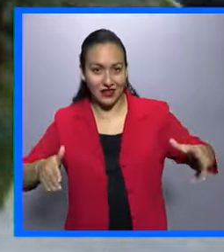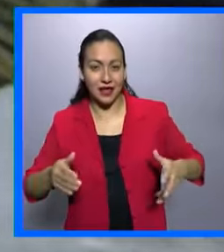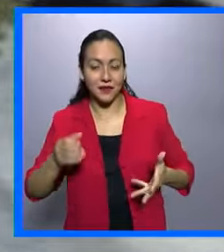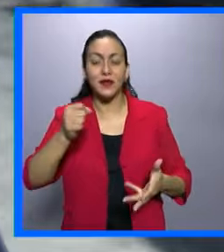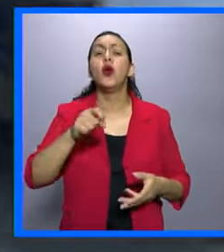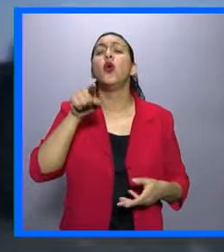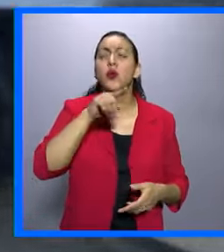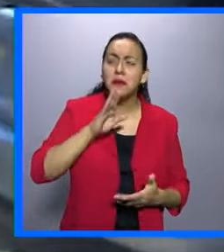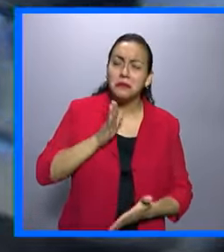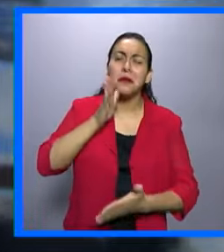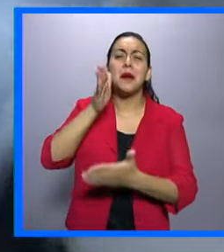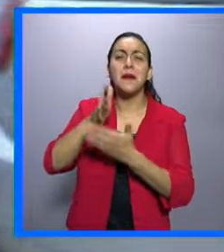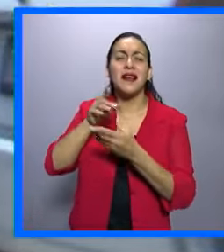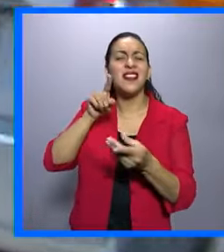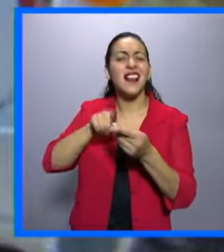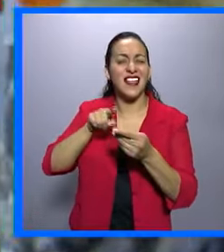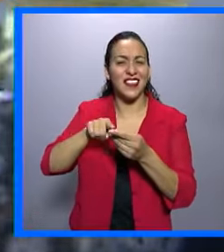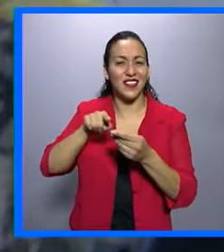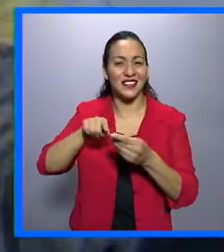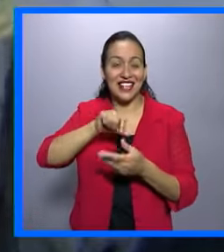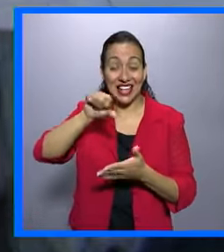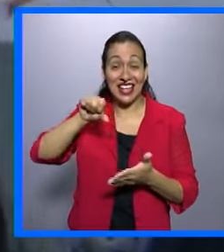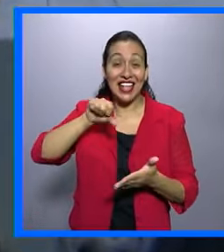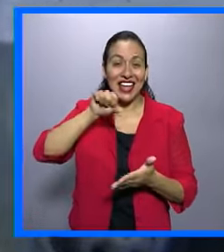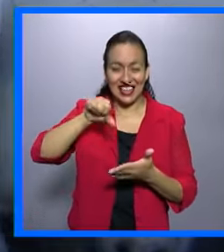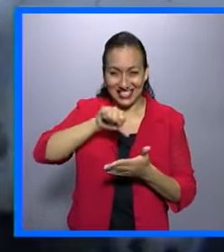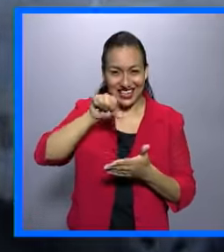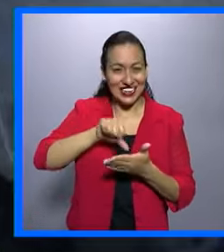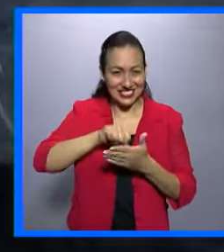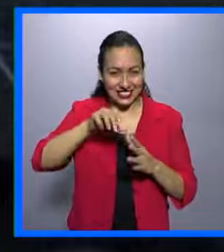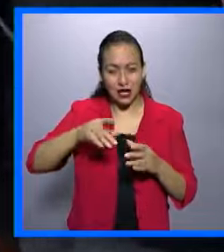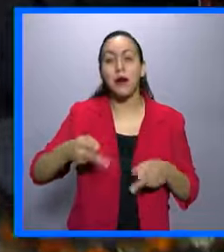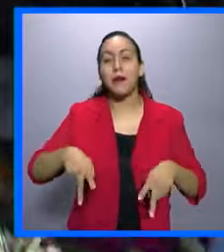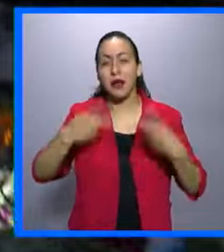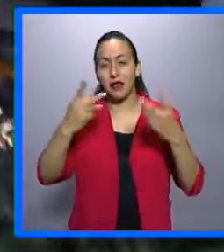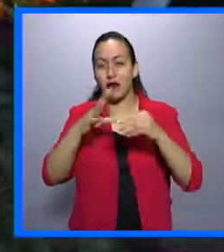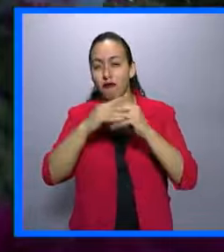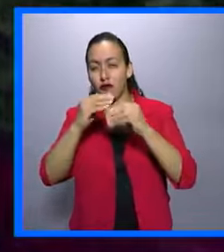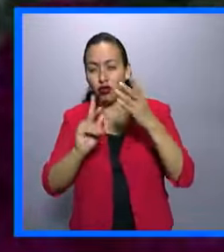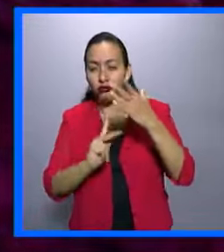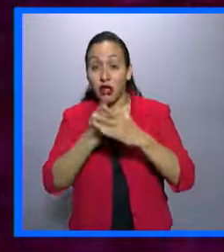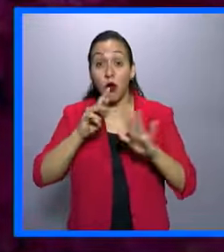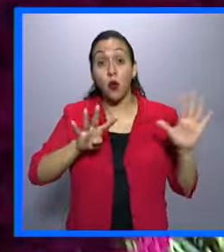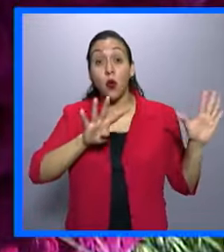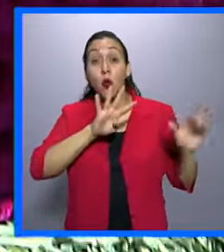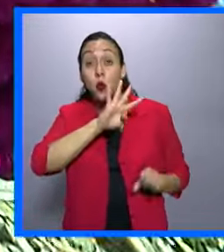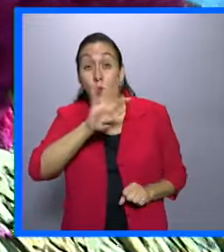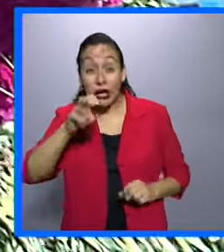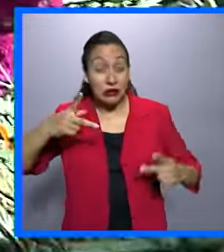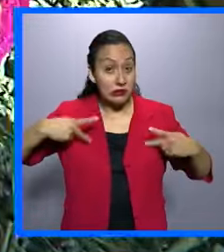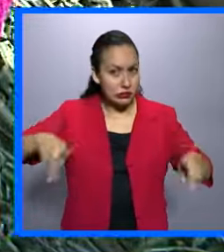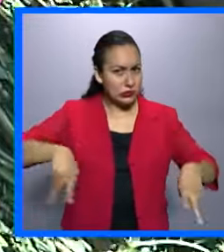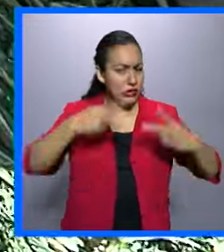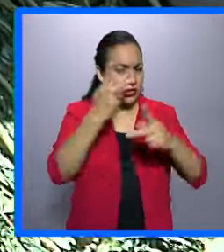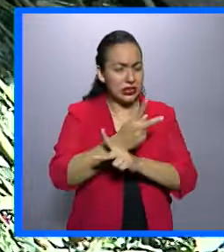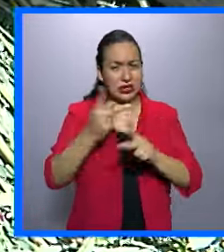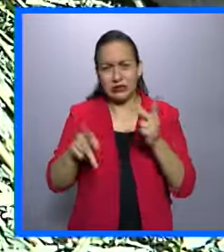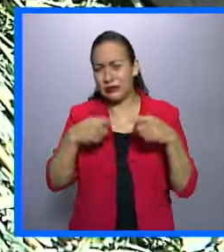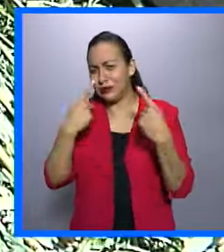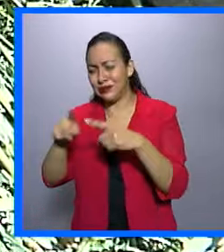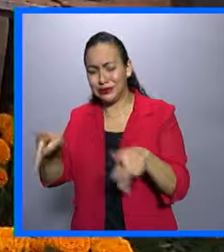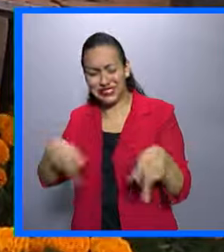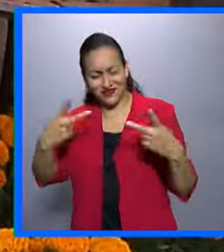recomendamos visitar el corredor ecológico de la Central de Abastos de la Ciudad de México, en donde más de 400 productores y comerciantes ofrecen